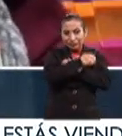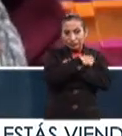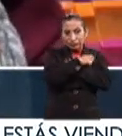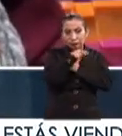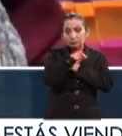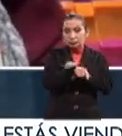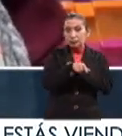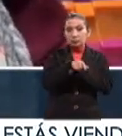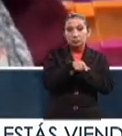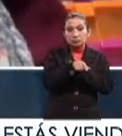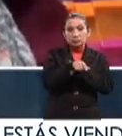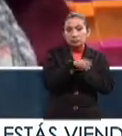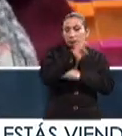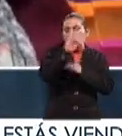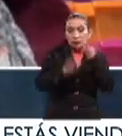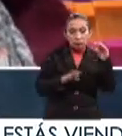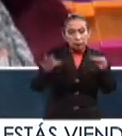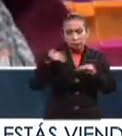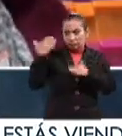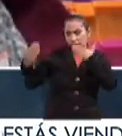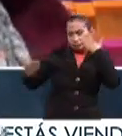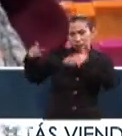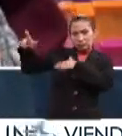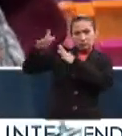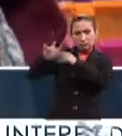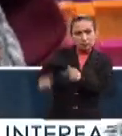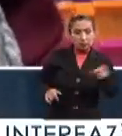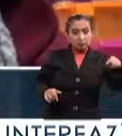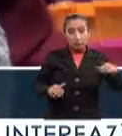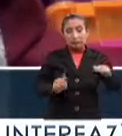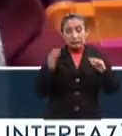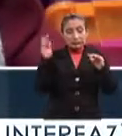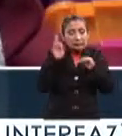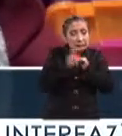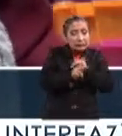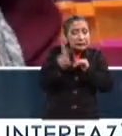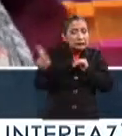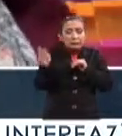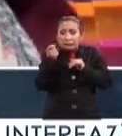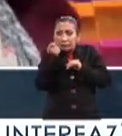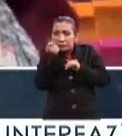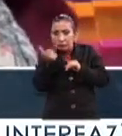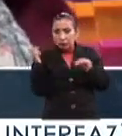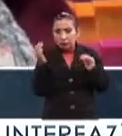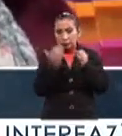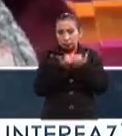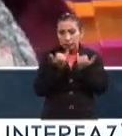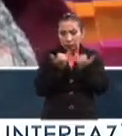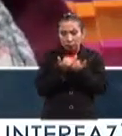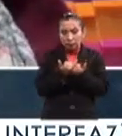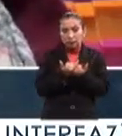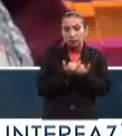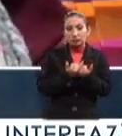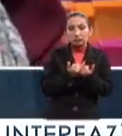educativo y todo, a comparación del de Francia, es muy similar. Tenemos